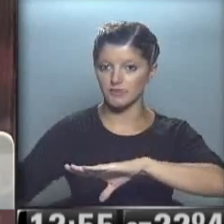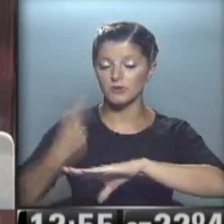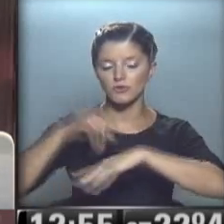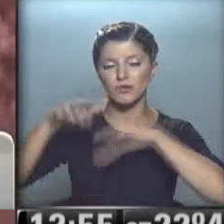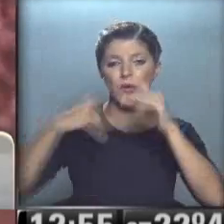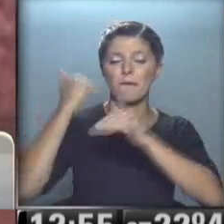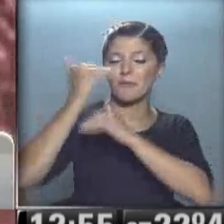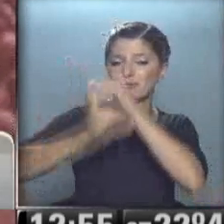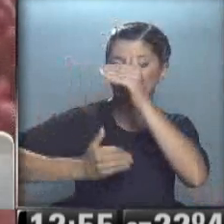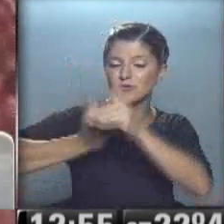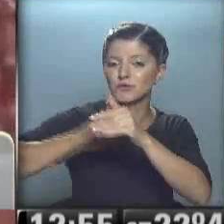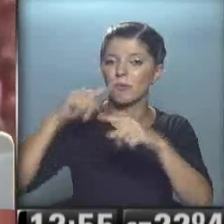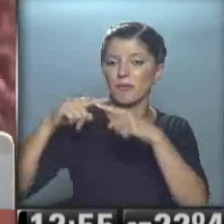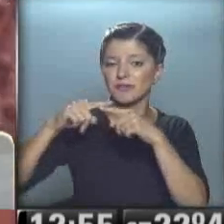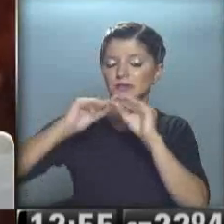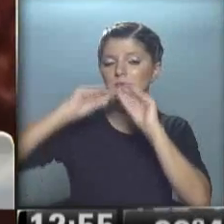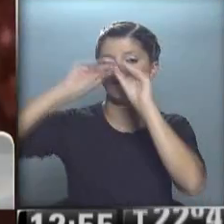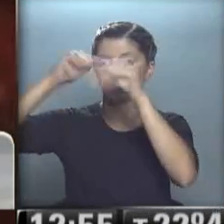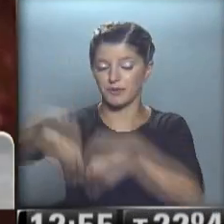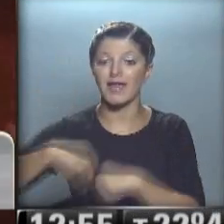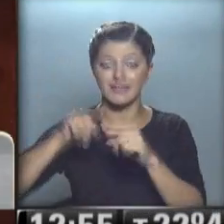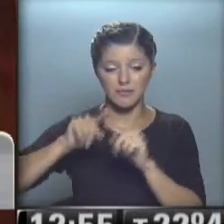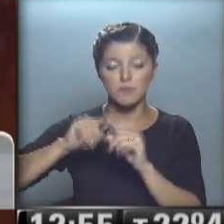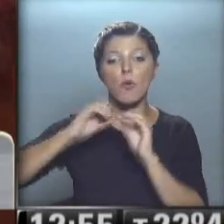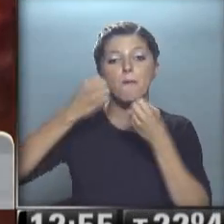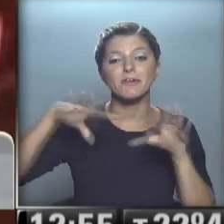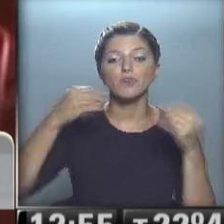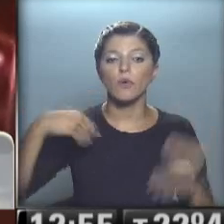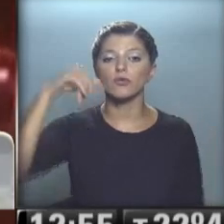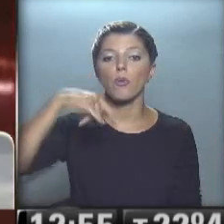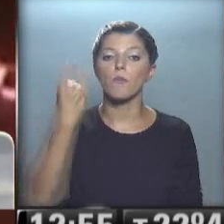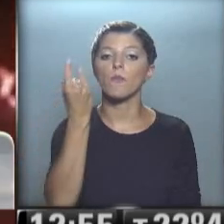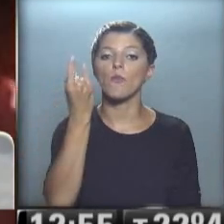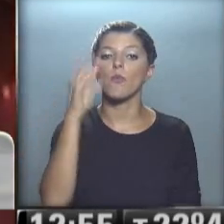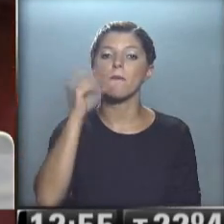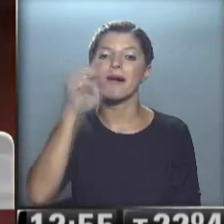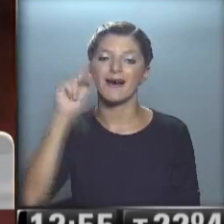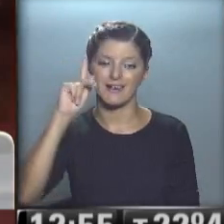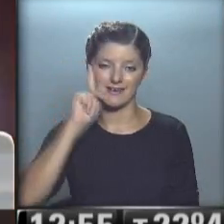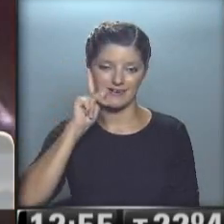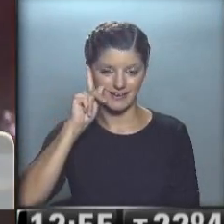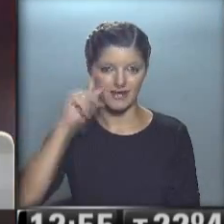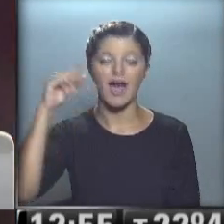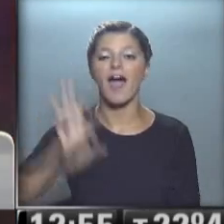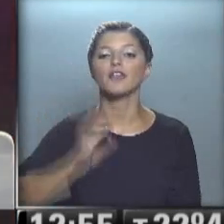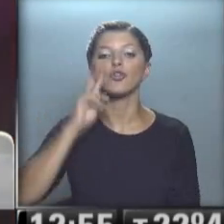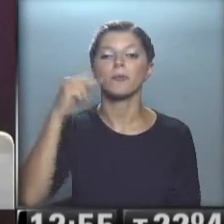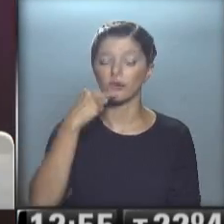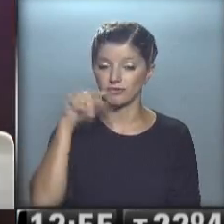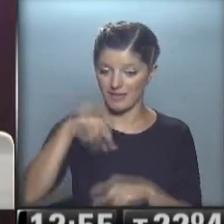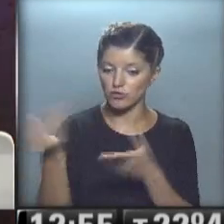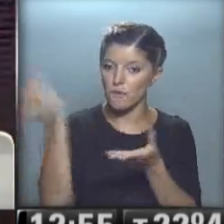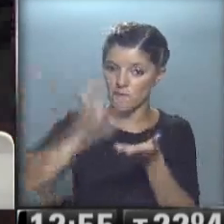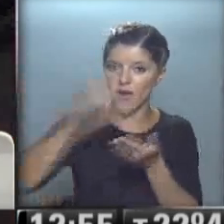proceso político que comenzó con la caída de husni mubarak en 2011 todo esto mucho más se lo